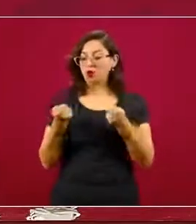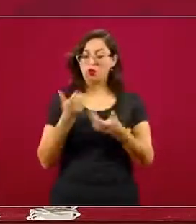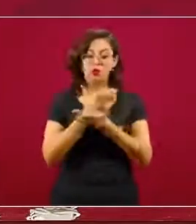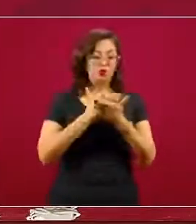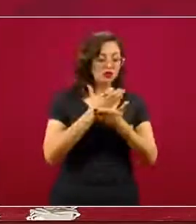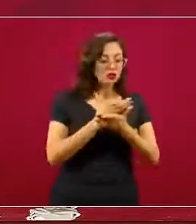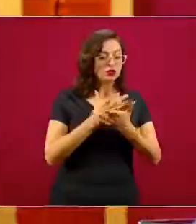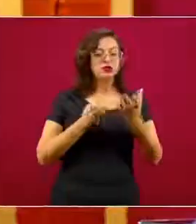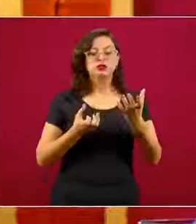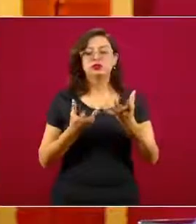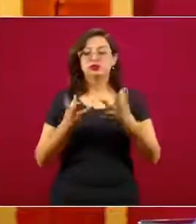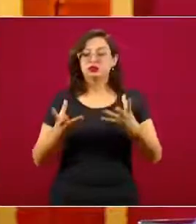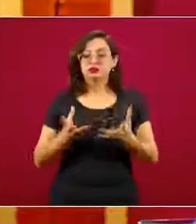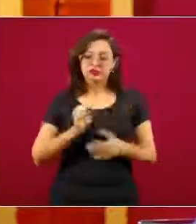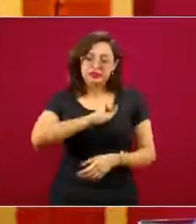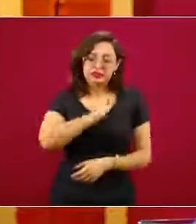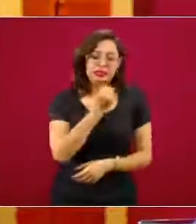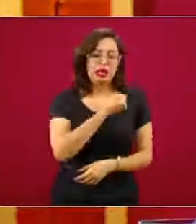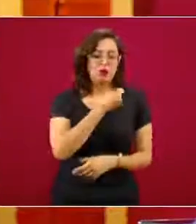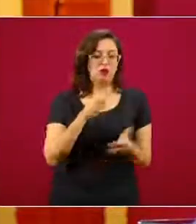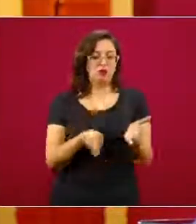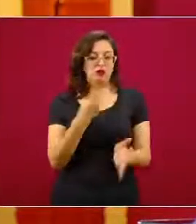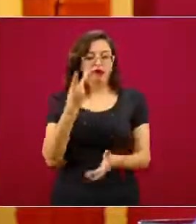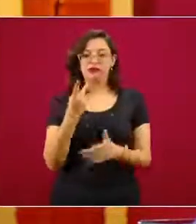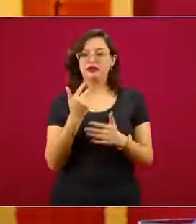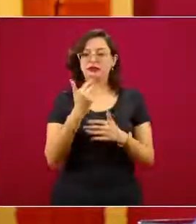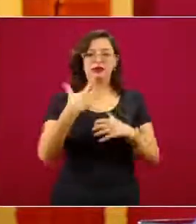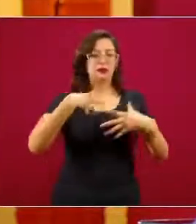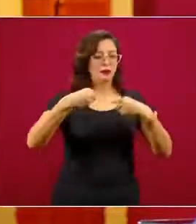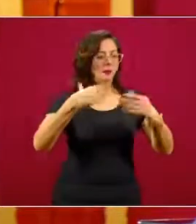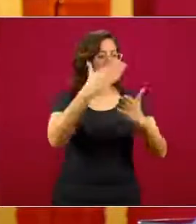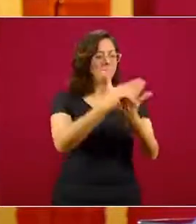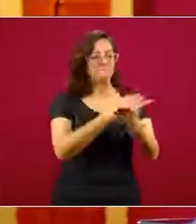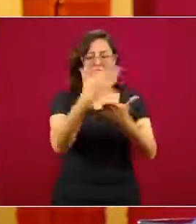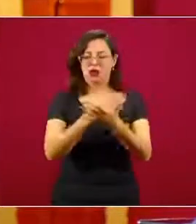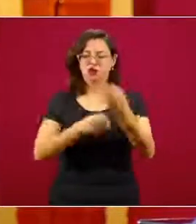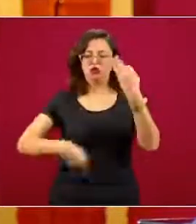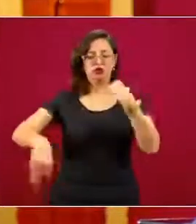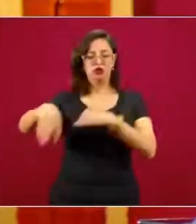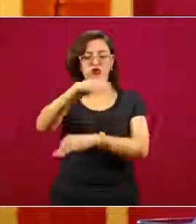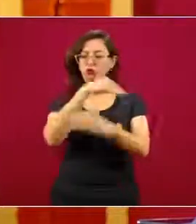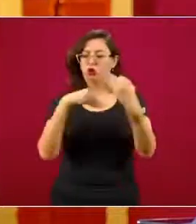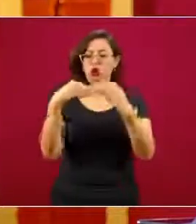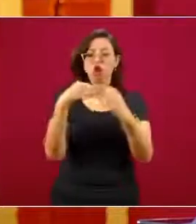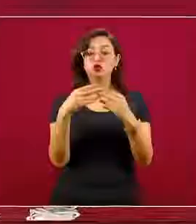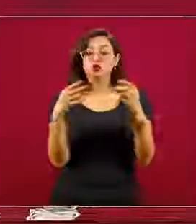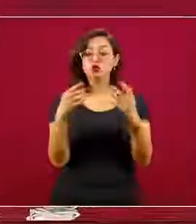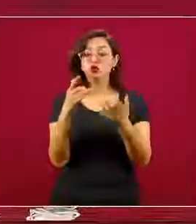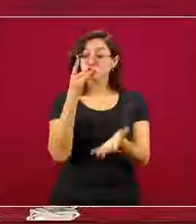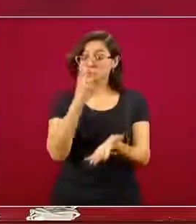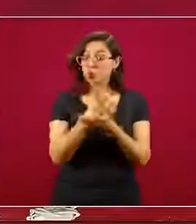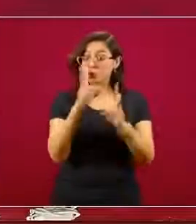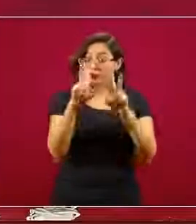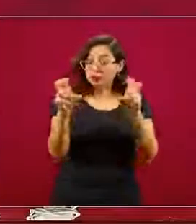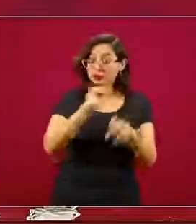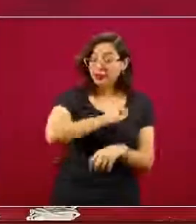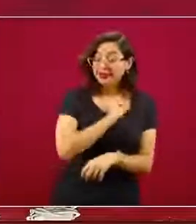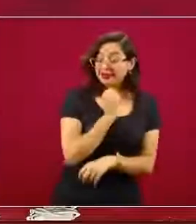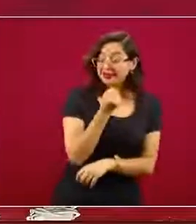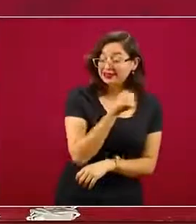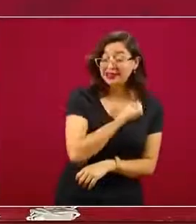la recuperación, la mitigación, todos los aspectos que implica, no solamente en la parte de salud, estrictamente